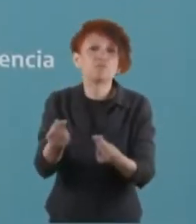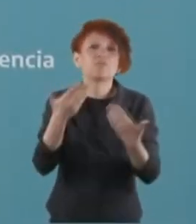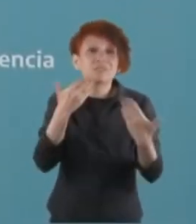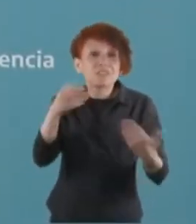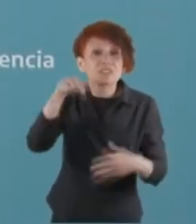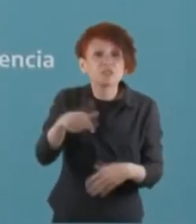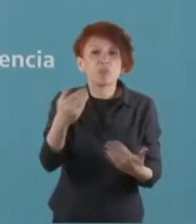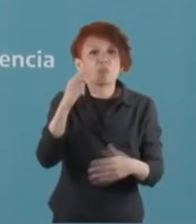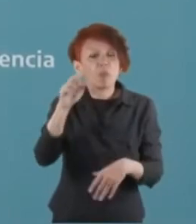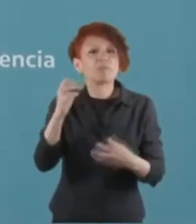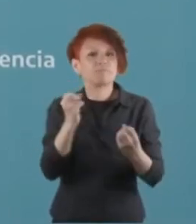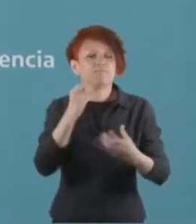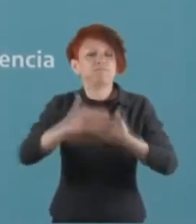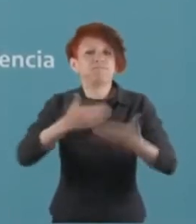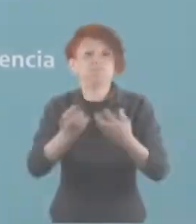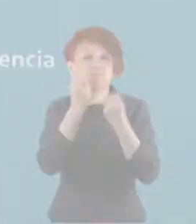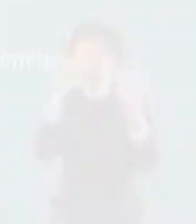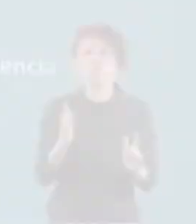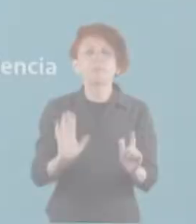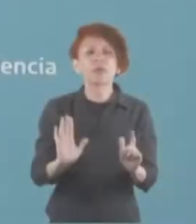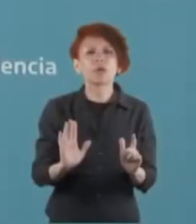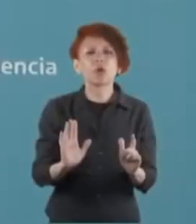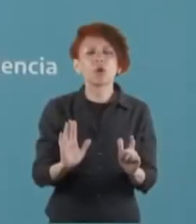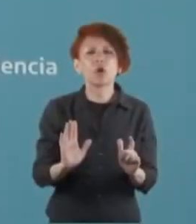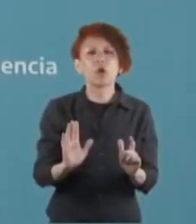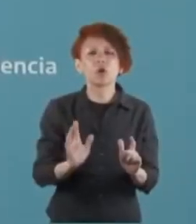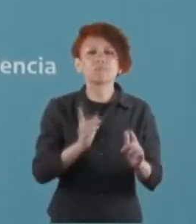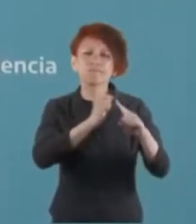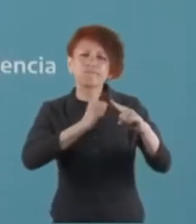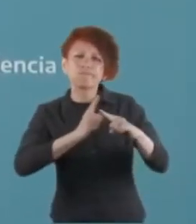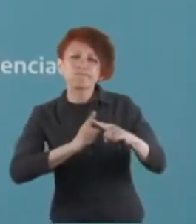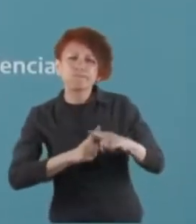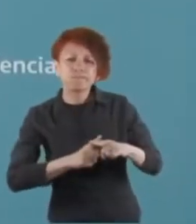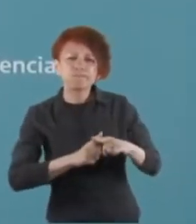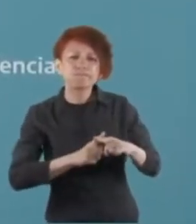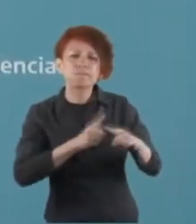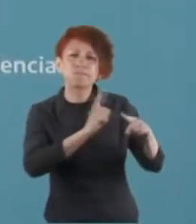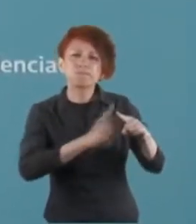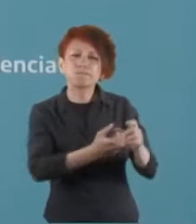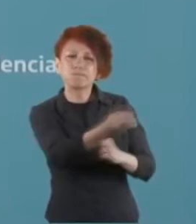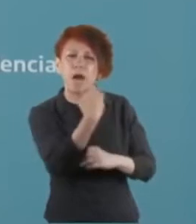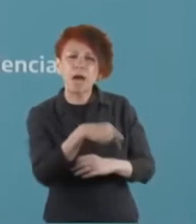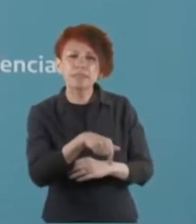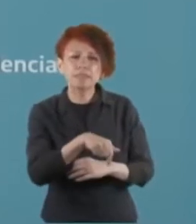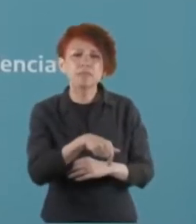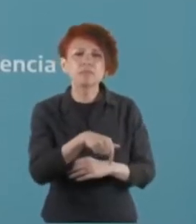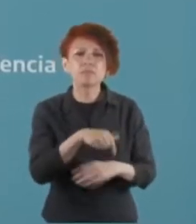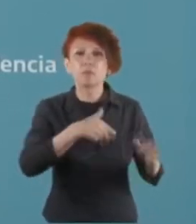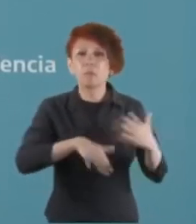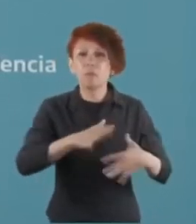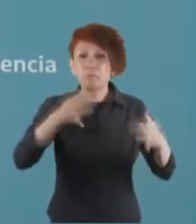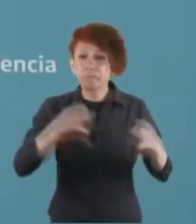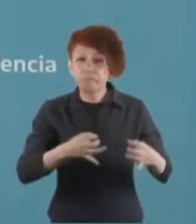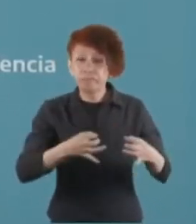ver un sendero de recuperación también de las reservas. Las mediciones y las estimaciones que nos van llegando y que se van a concretar en la